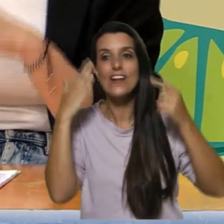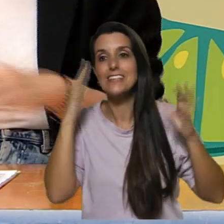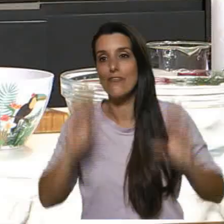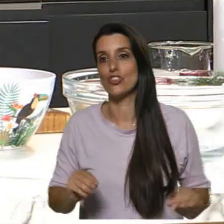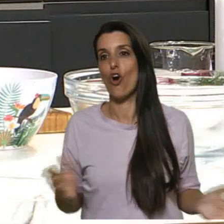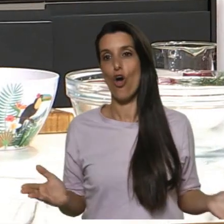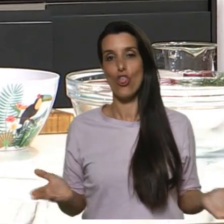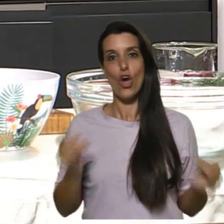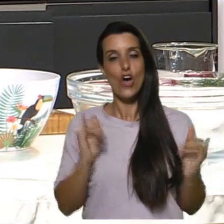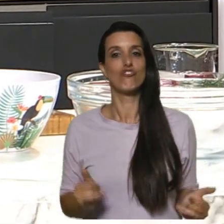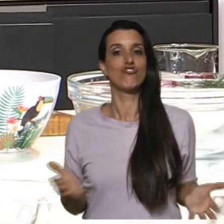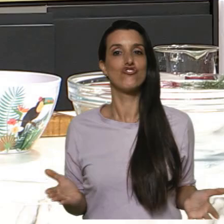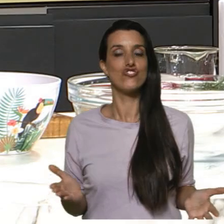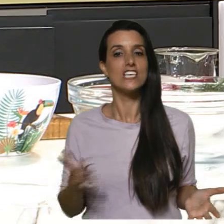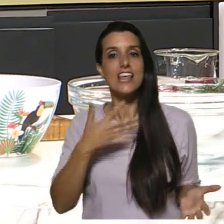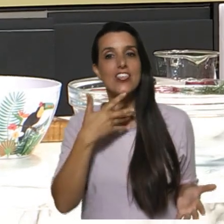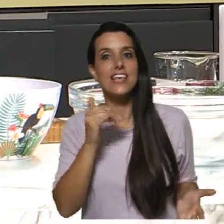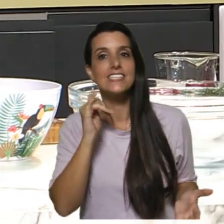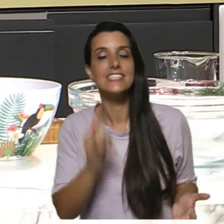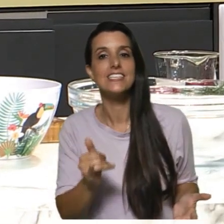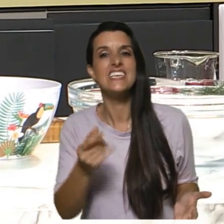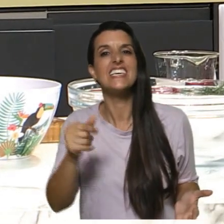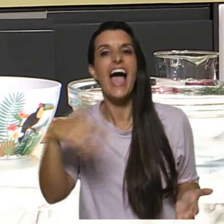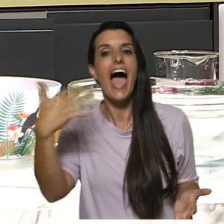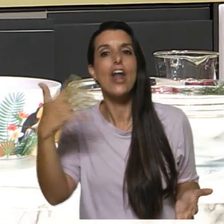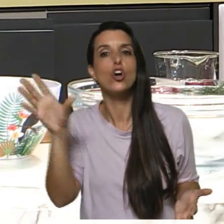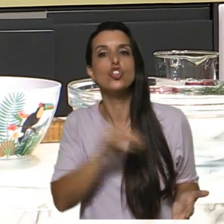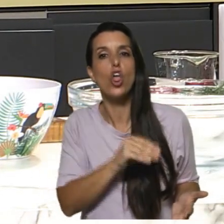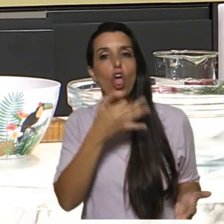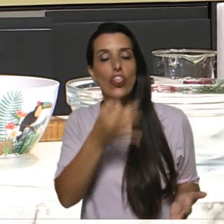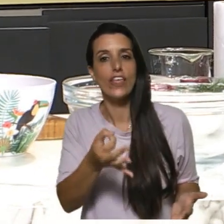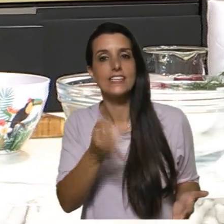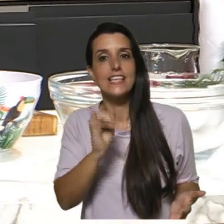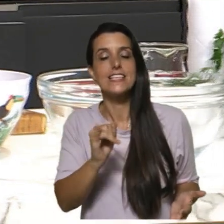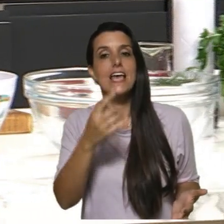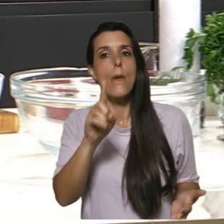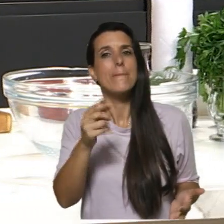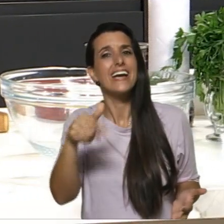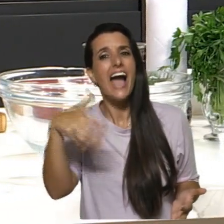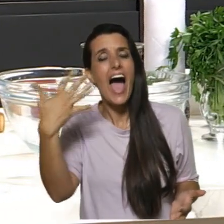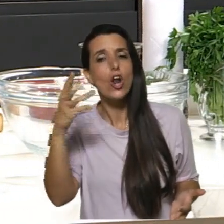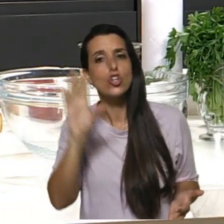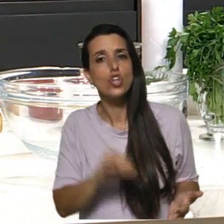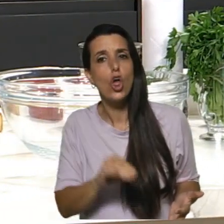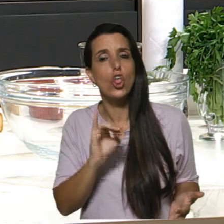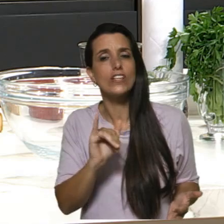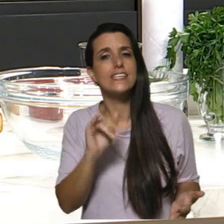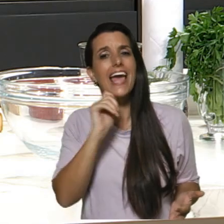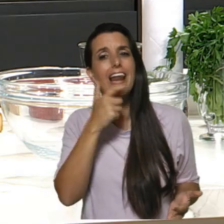favor. Aceitunas wow. Qué queso feta qué ensaladas de tomate y pepino qué rico me gusta mucho el pepino pero ¿no? musaca claro qué